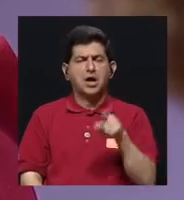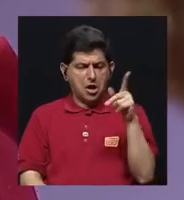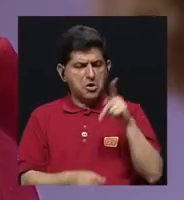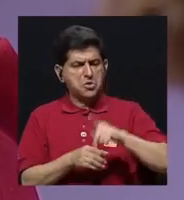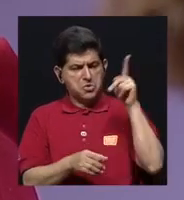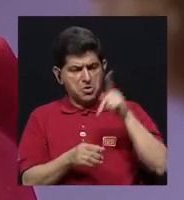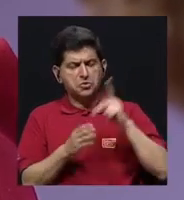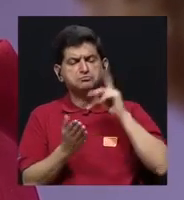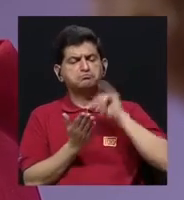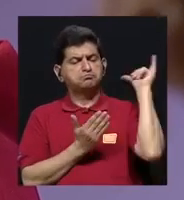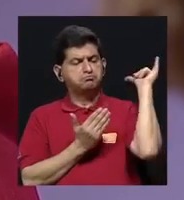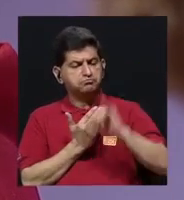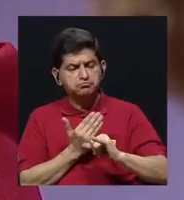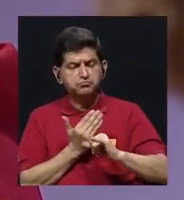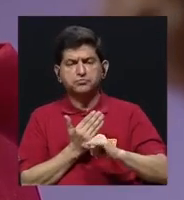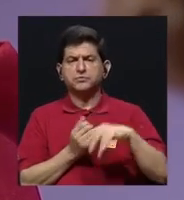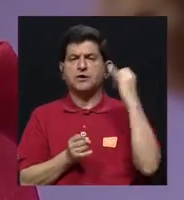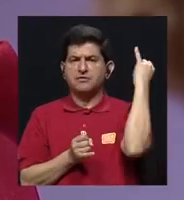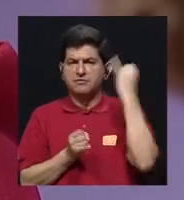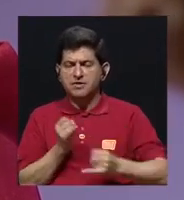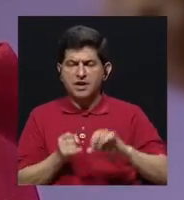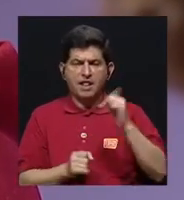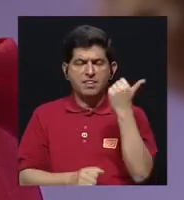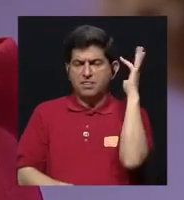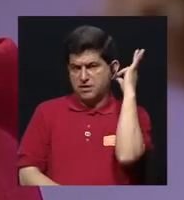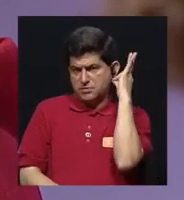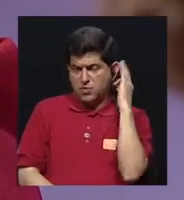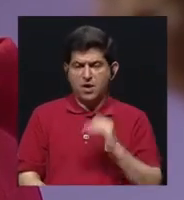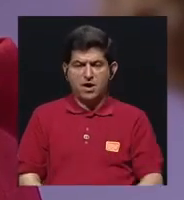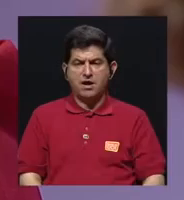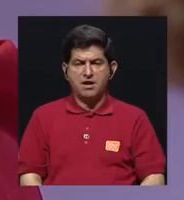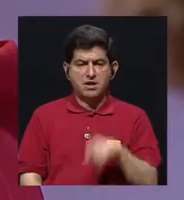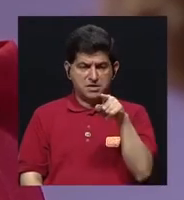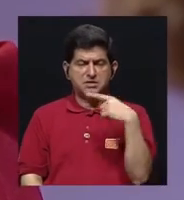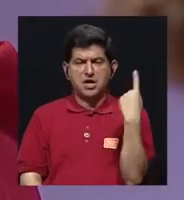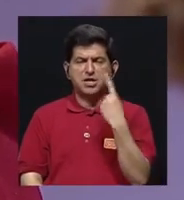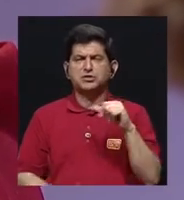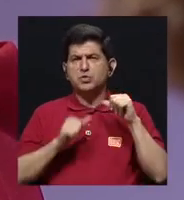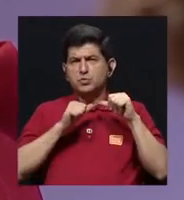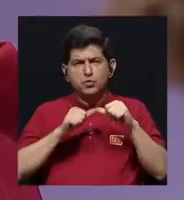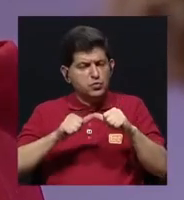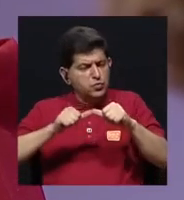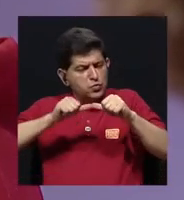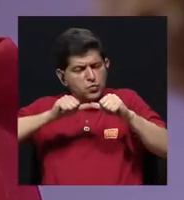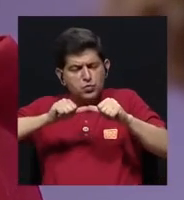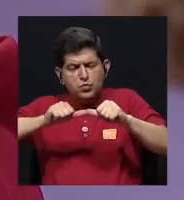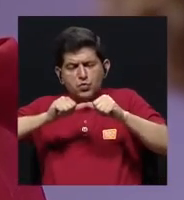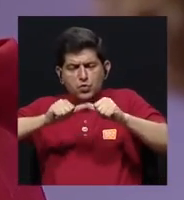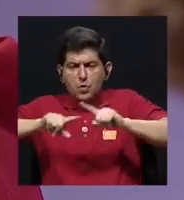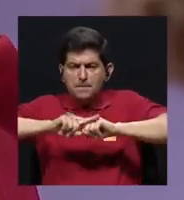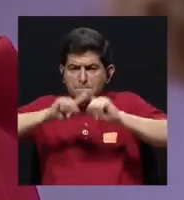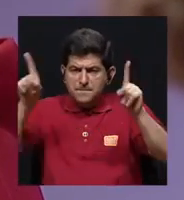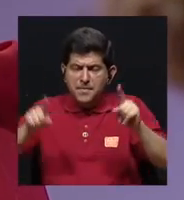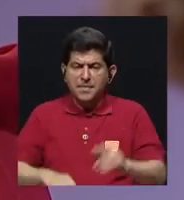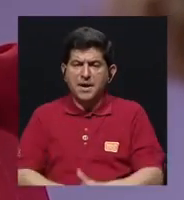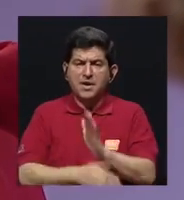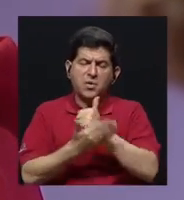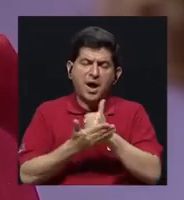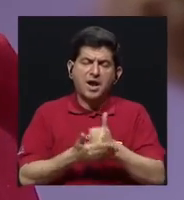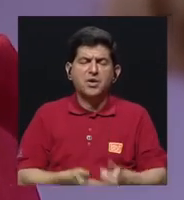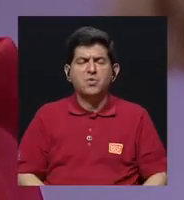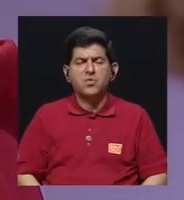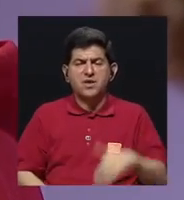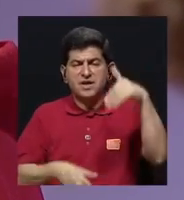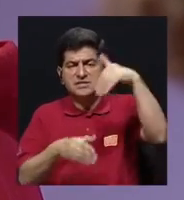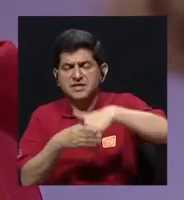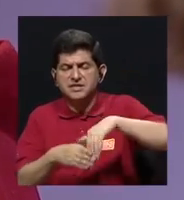estuvieron participando en el proyecto. Al final, pues 10 mujeres fueron siempre muy constantes, pero hay unas que entraban, otras que